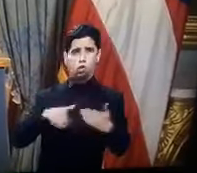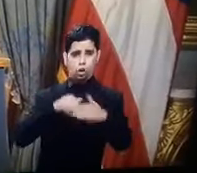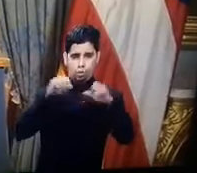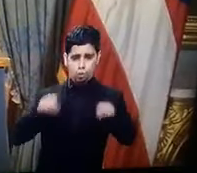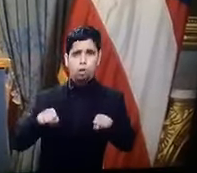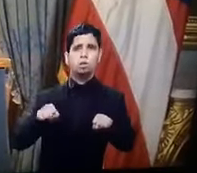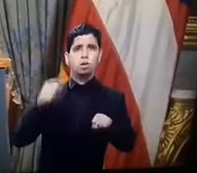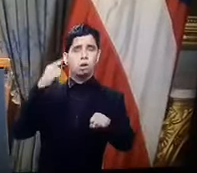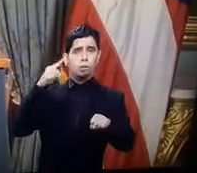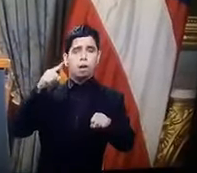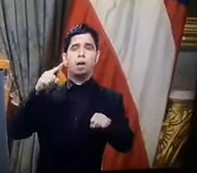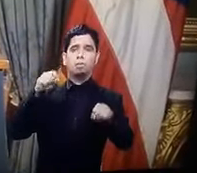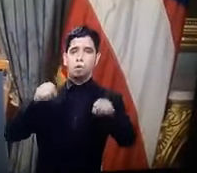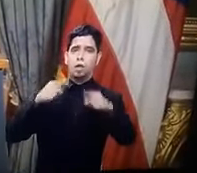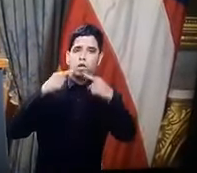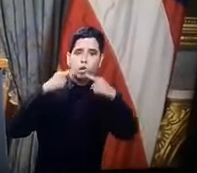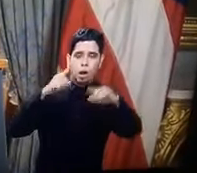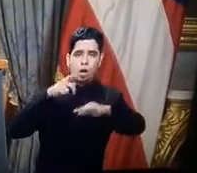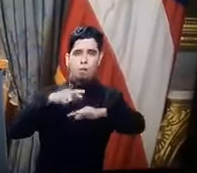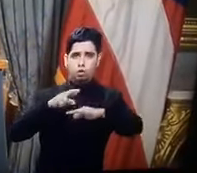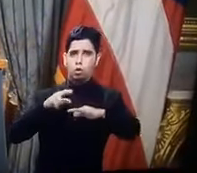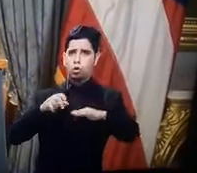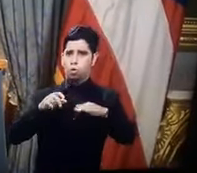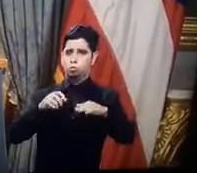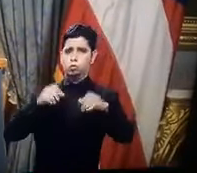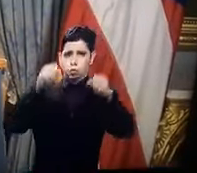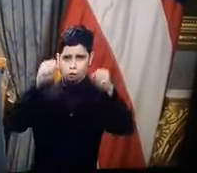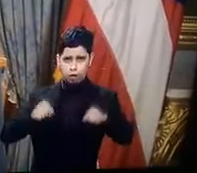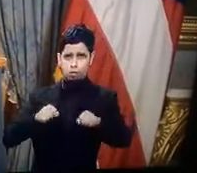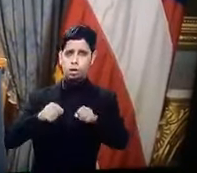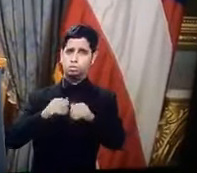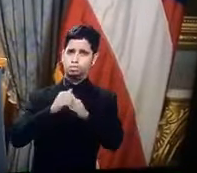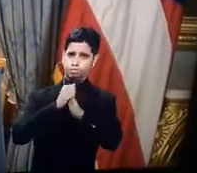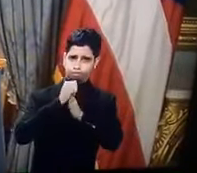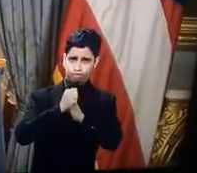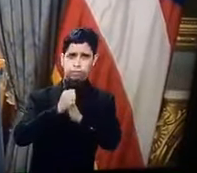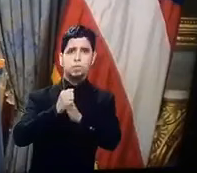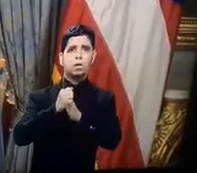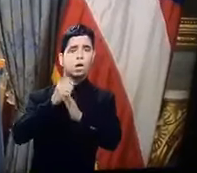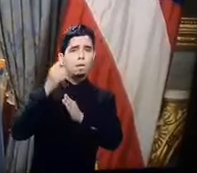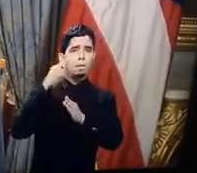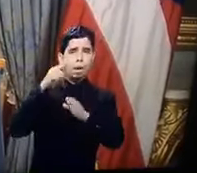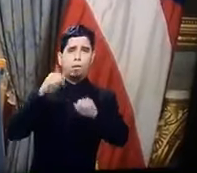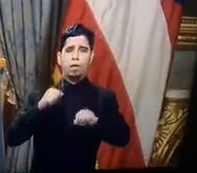genuino para lograr que la isla continúe firme en su camino hacia la recuperación